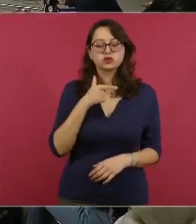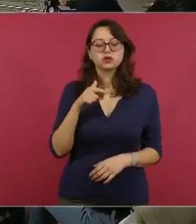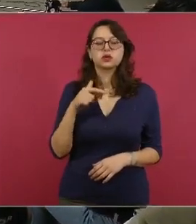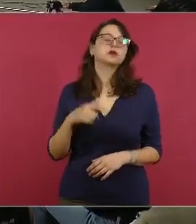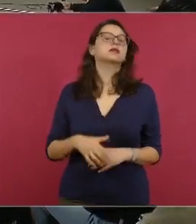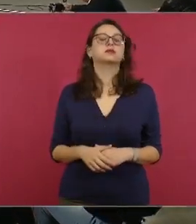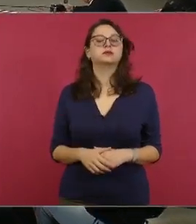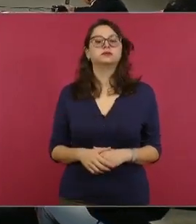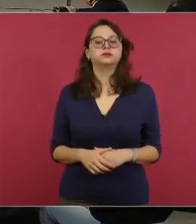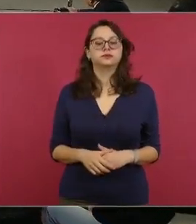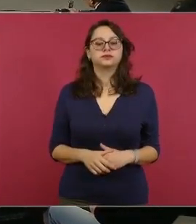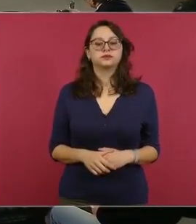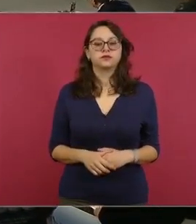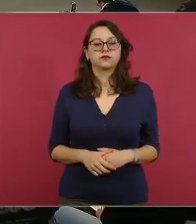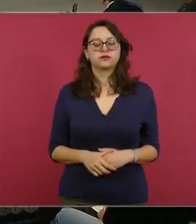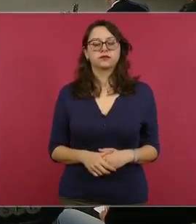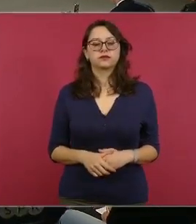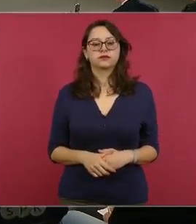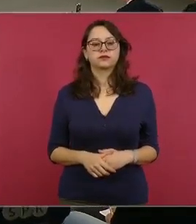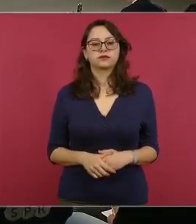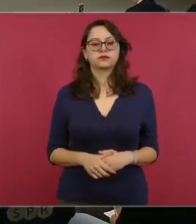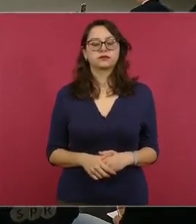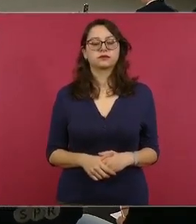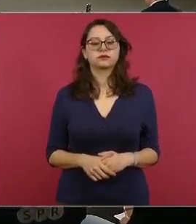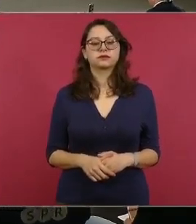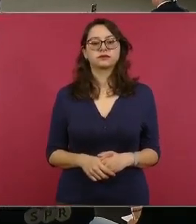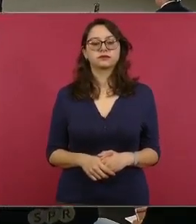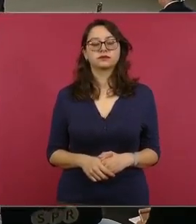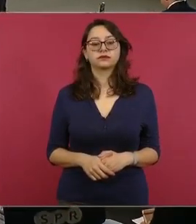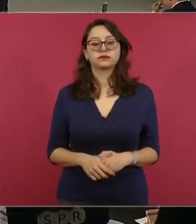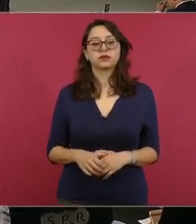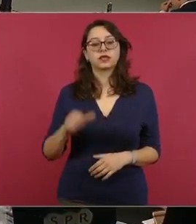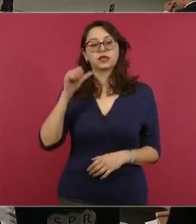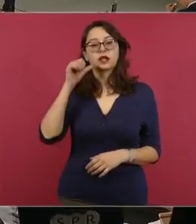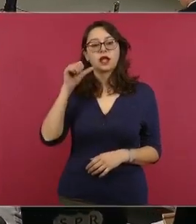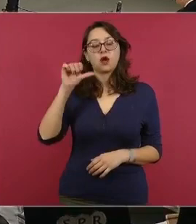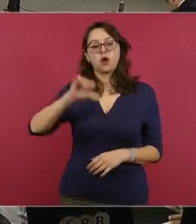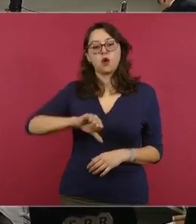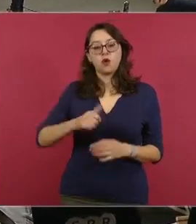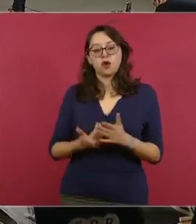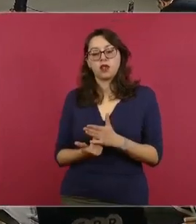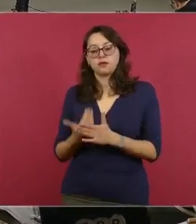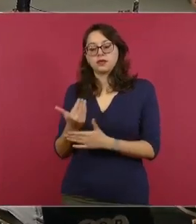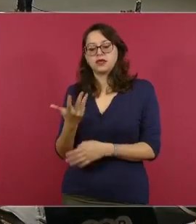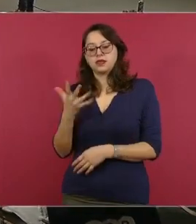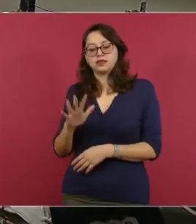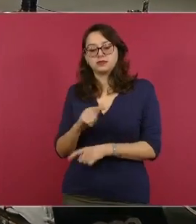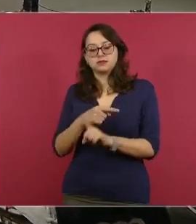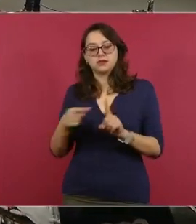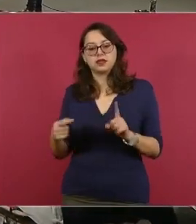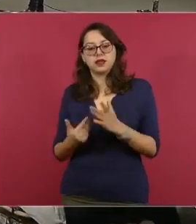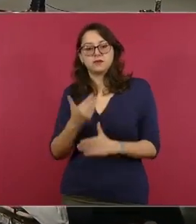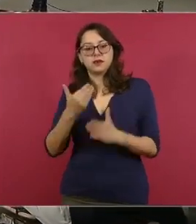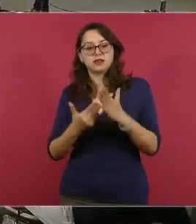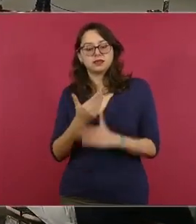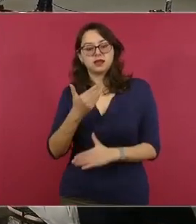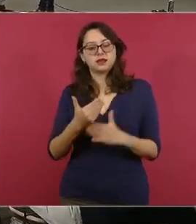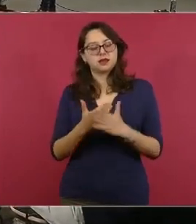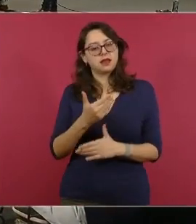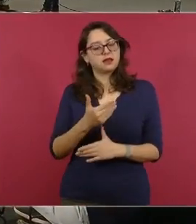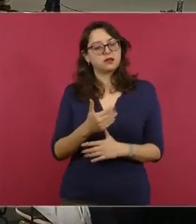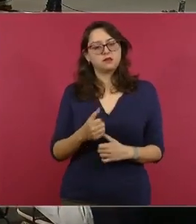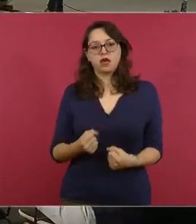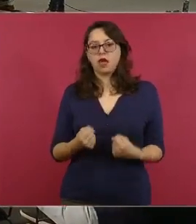salimos de la Ciudad de México por carretera a las 10:30 de la mañana y